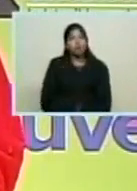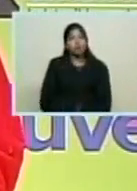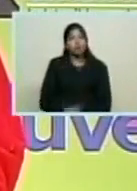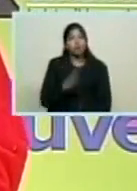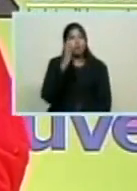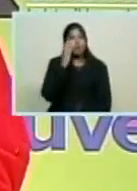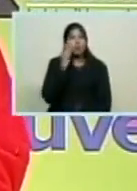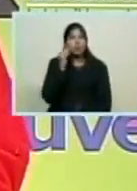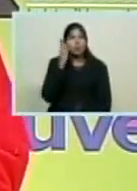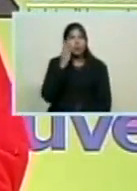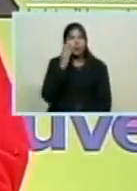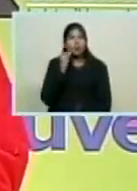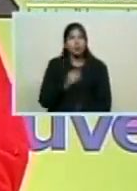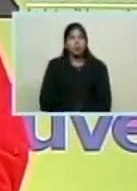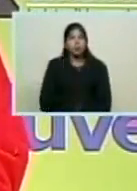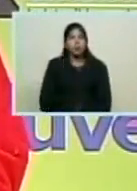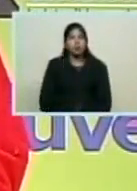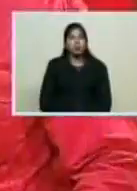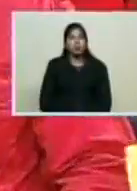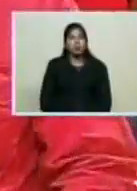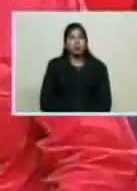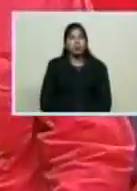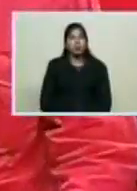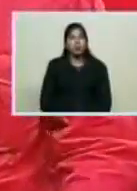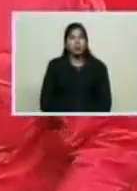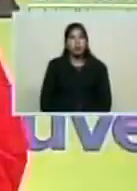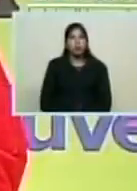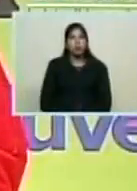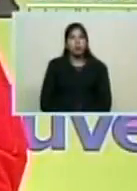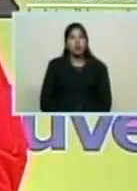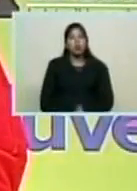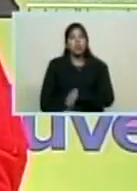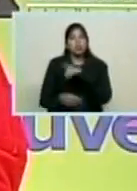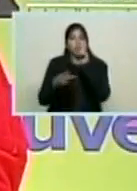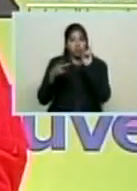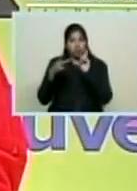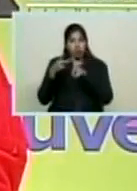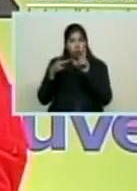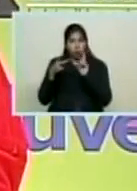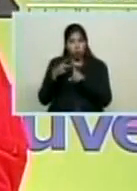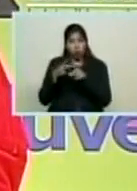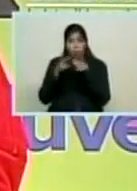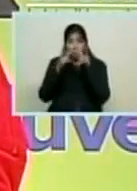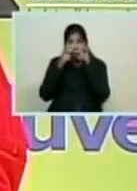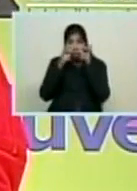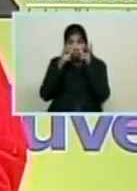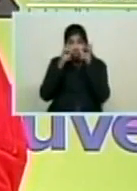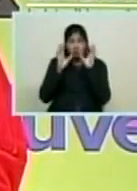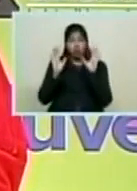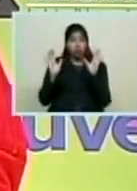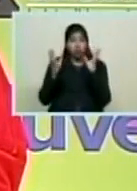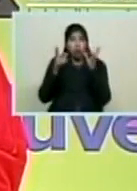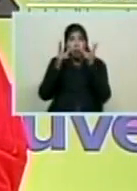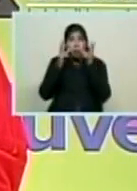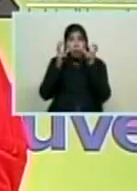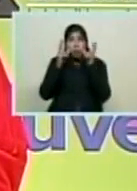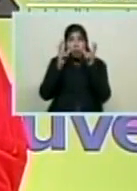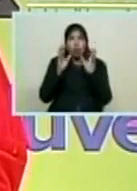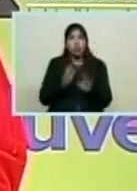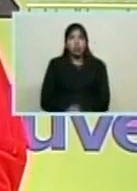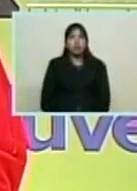Miren, yo les voy a decir algo. En segundo lugar, oído, oído,